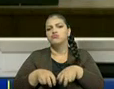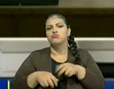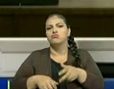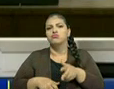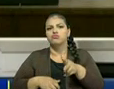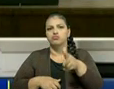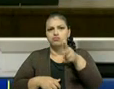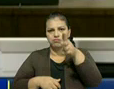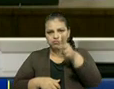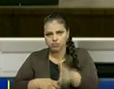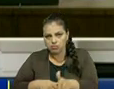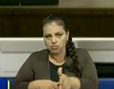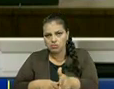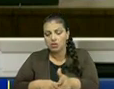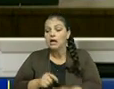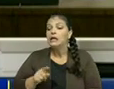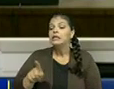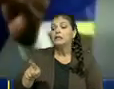a una criatura